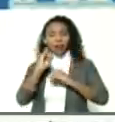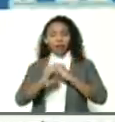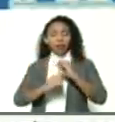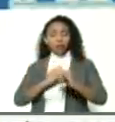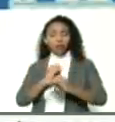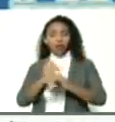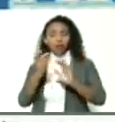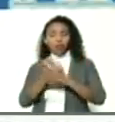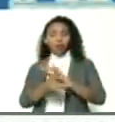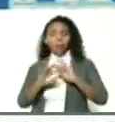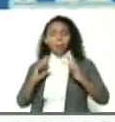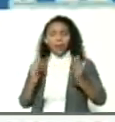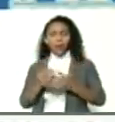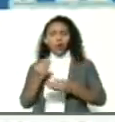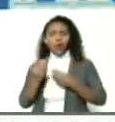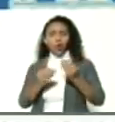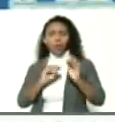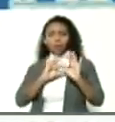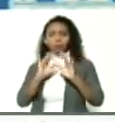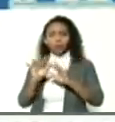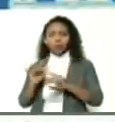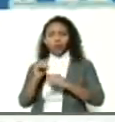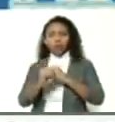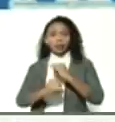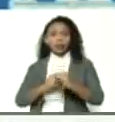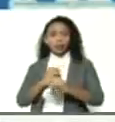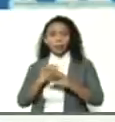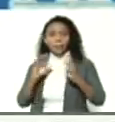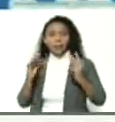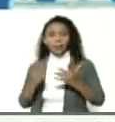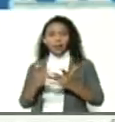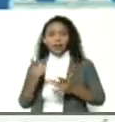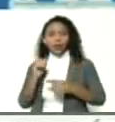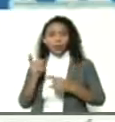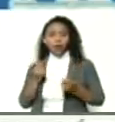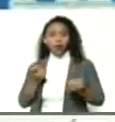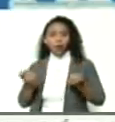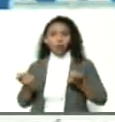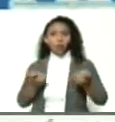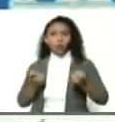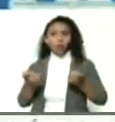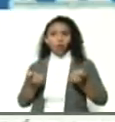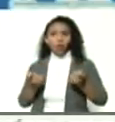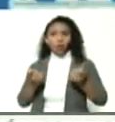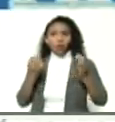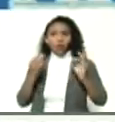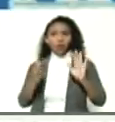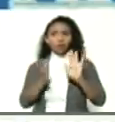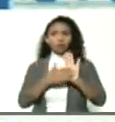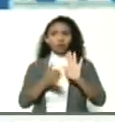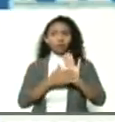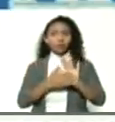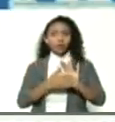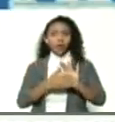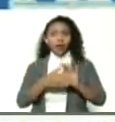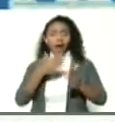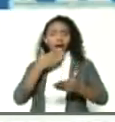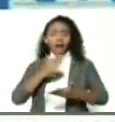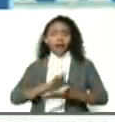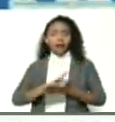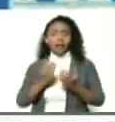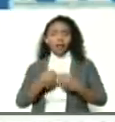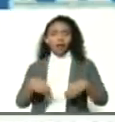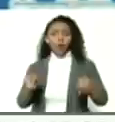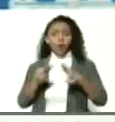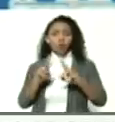sobre pandemias. ¿Cómo abordar las pandemias? Que existe una regulación conforme a la Carta de las Naciones Unidas,